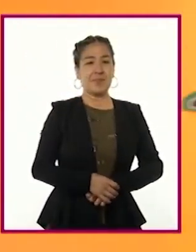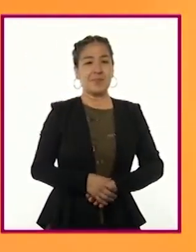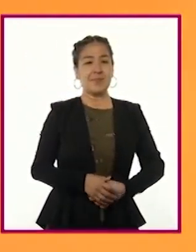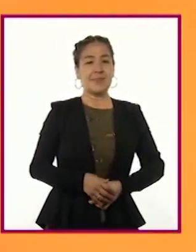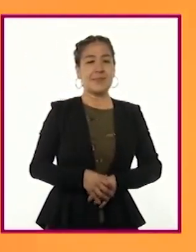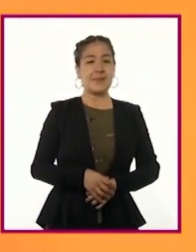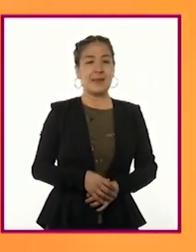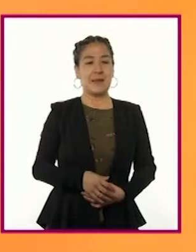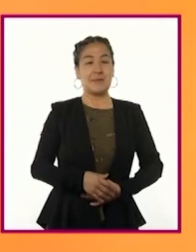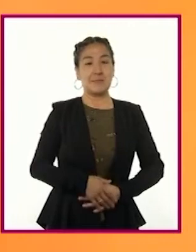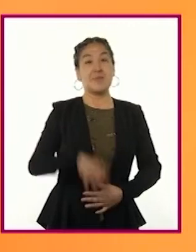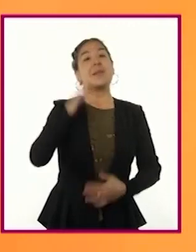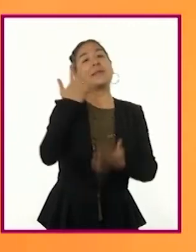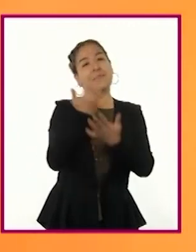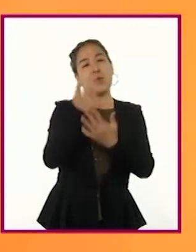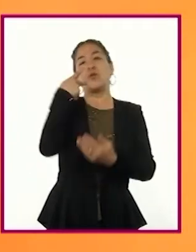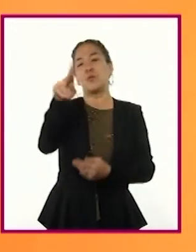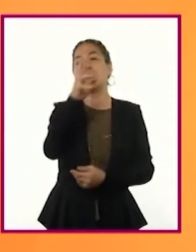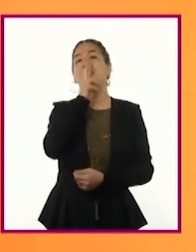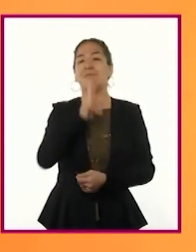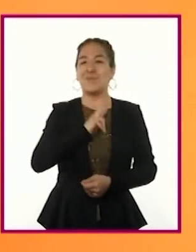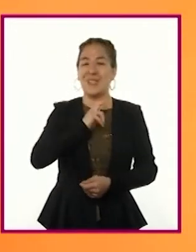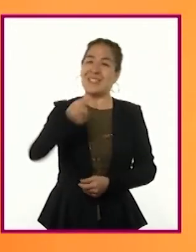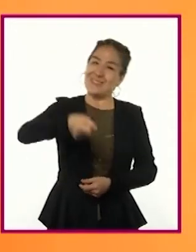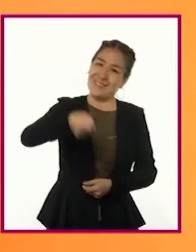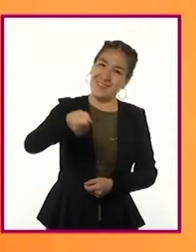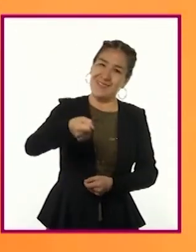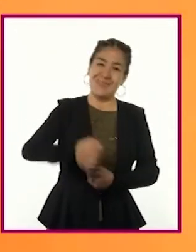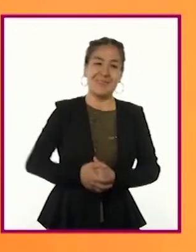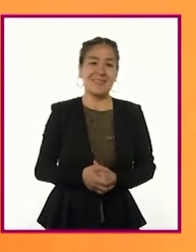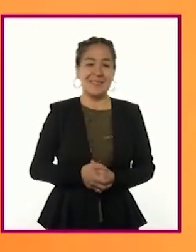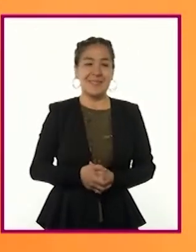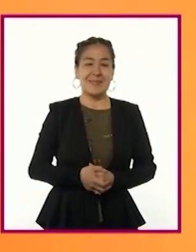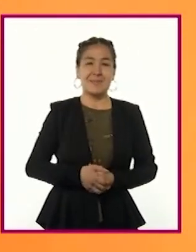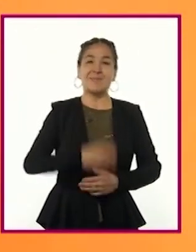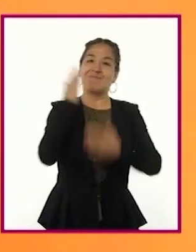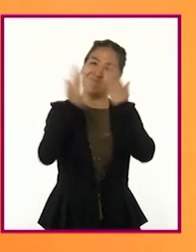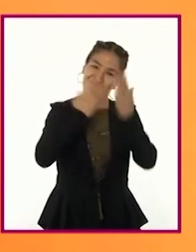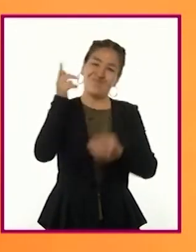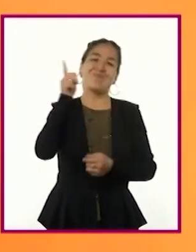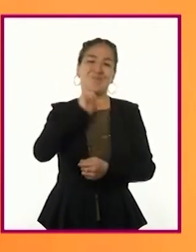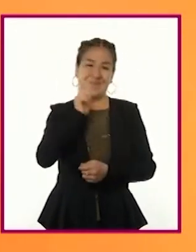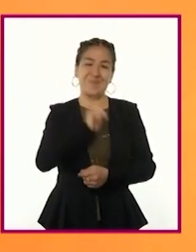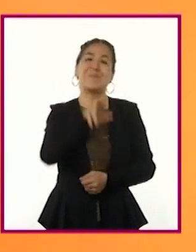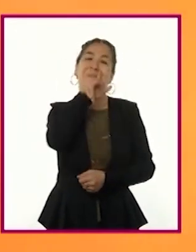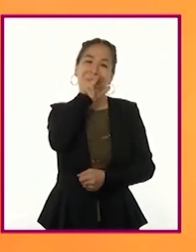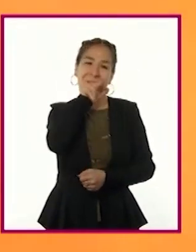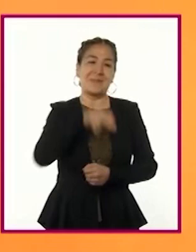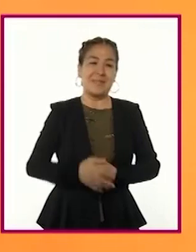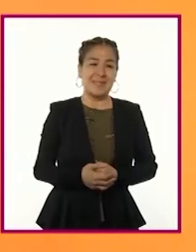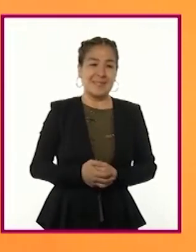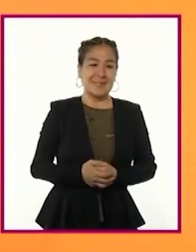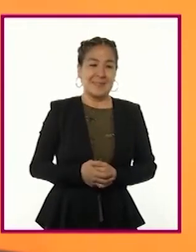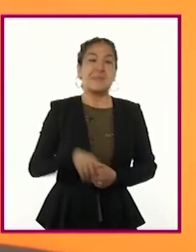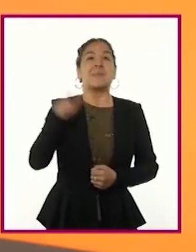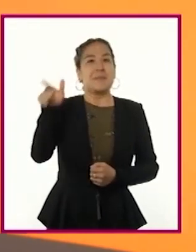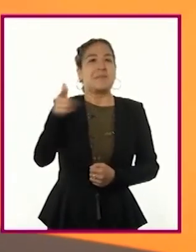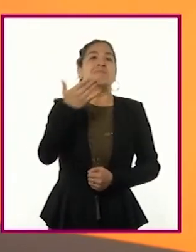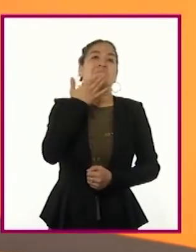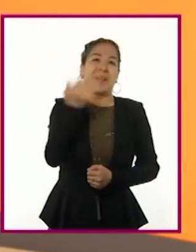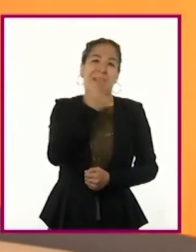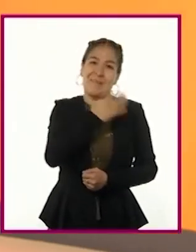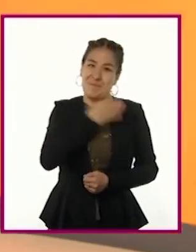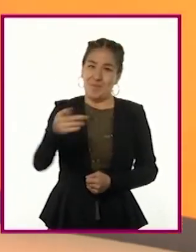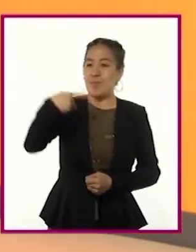Estaré en espera de sus respuestas. Saludos. La estudiante preocupada. Qué bueno que decidiste